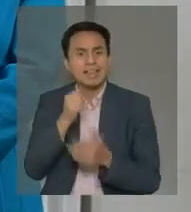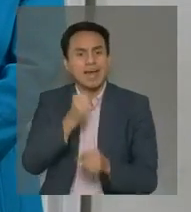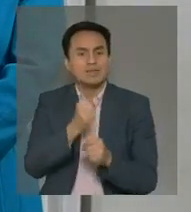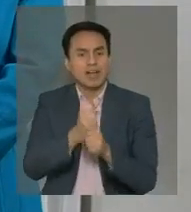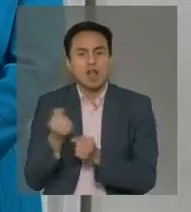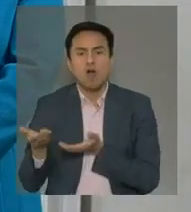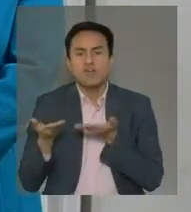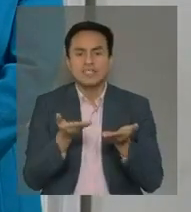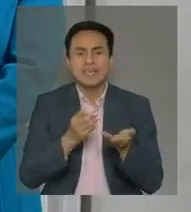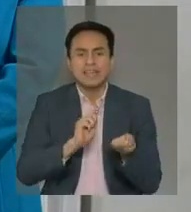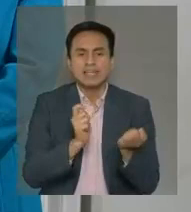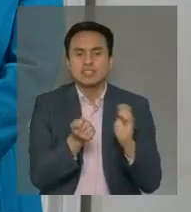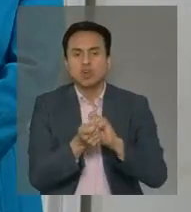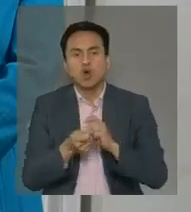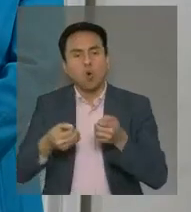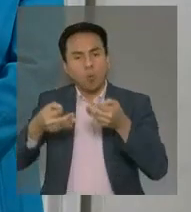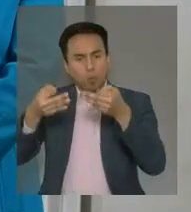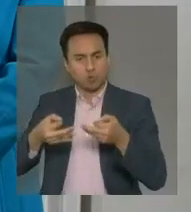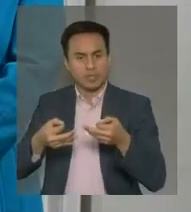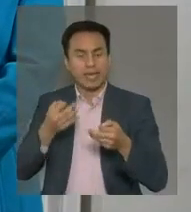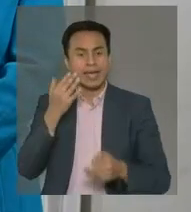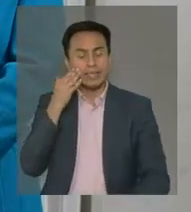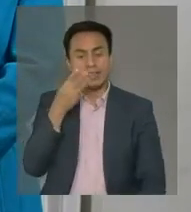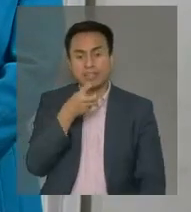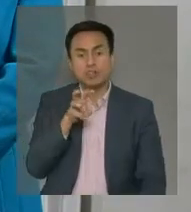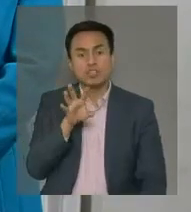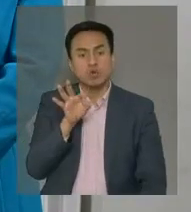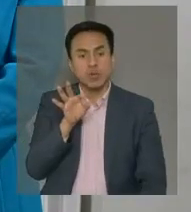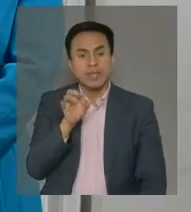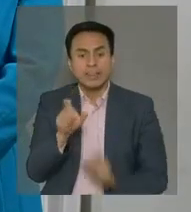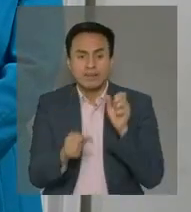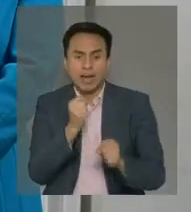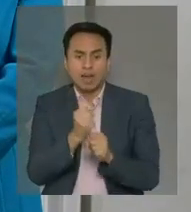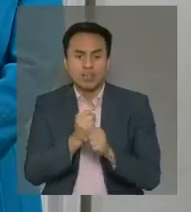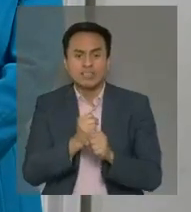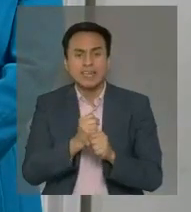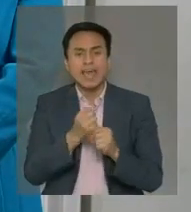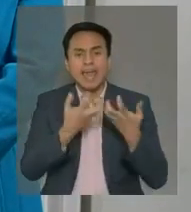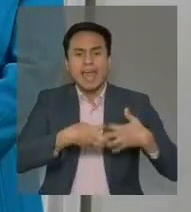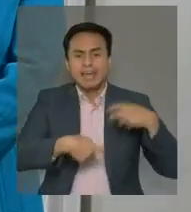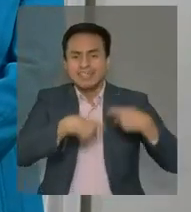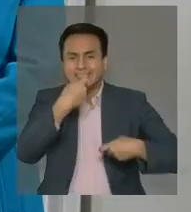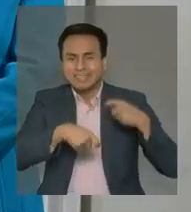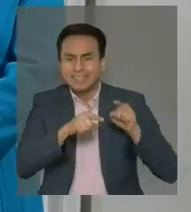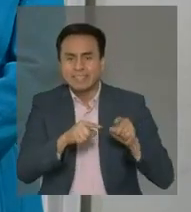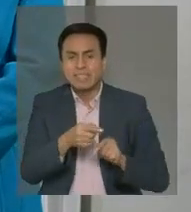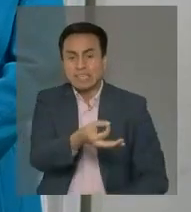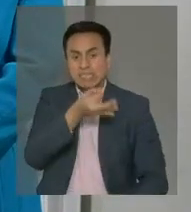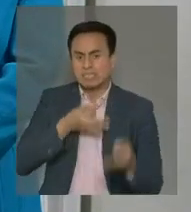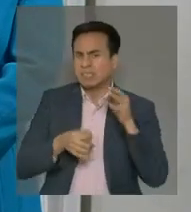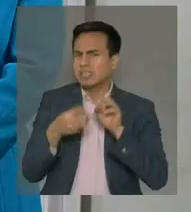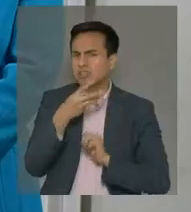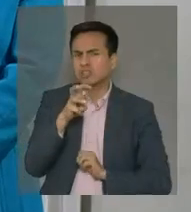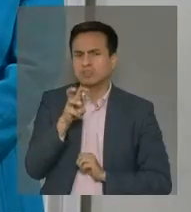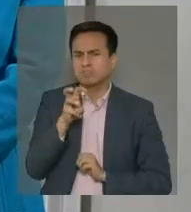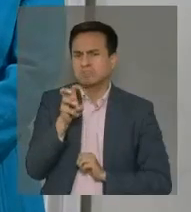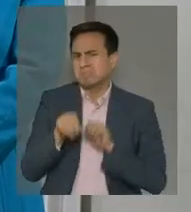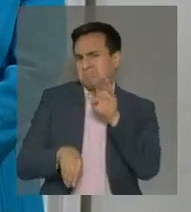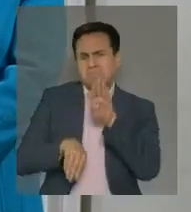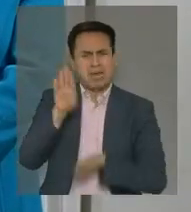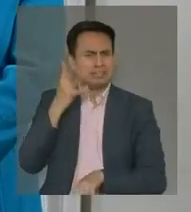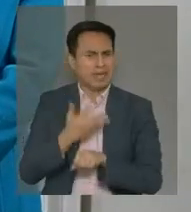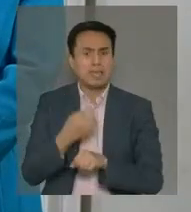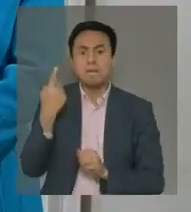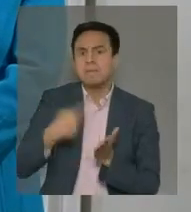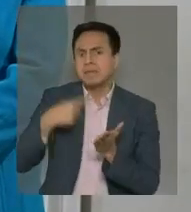para ofrecer una transición justa a los casi 350 trabajadores de la fundición los trabajadores dicen que son más de 300 reubicaciones ellos